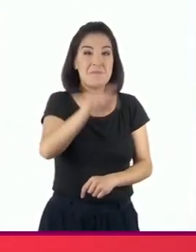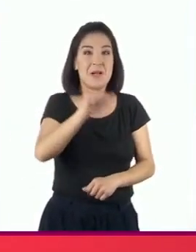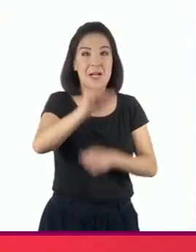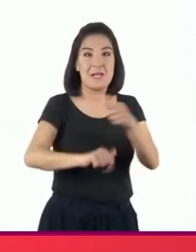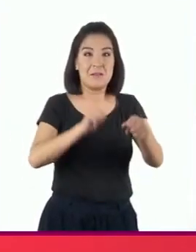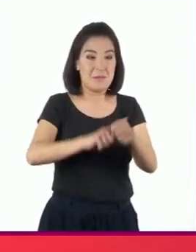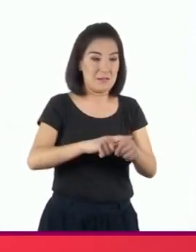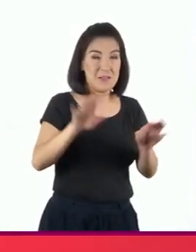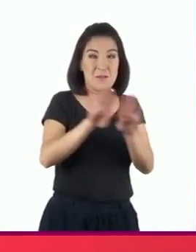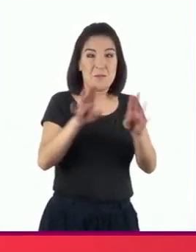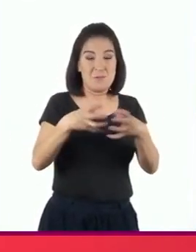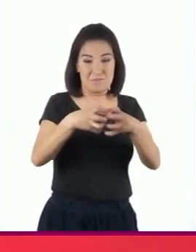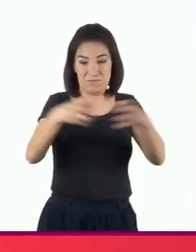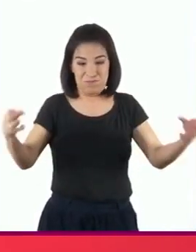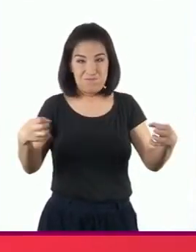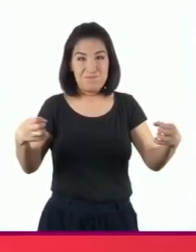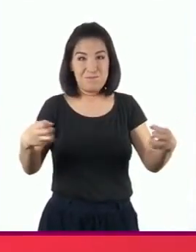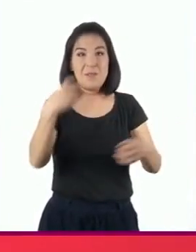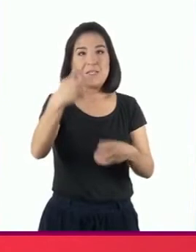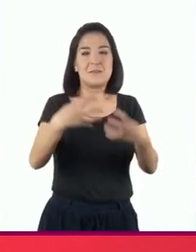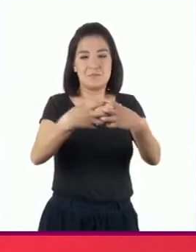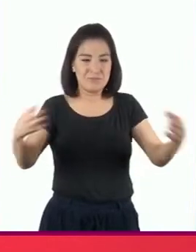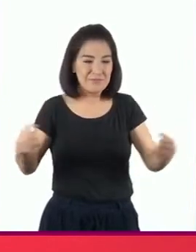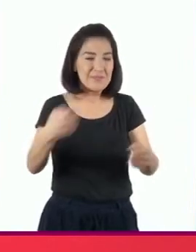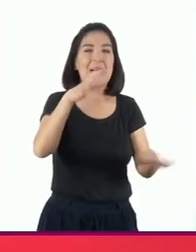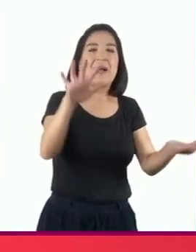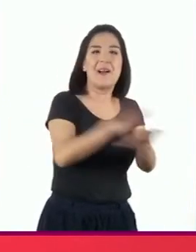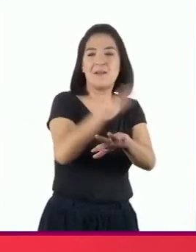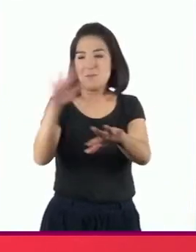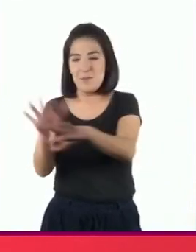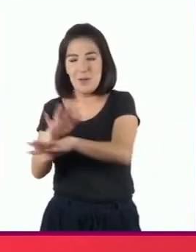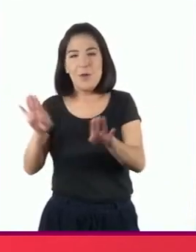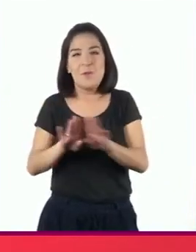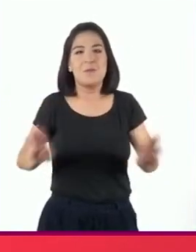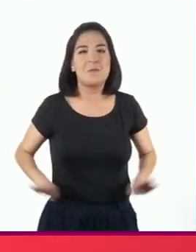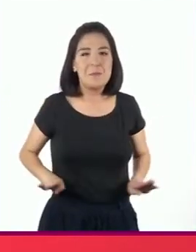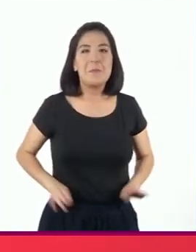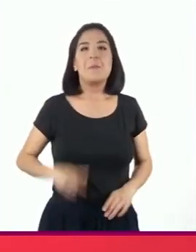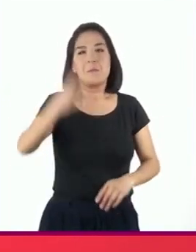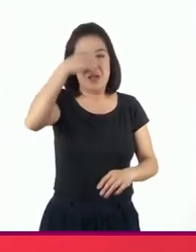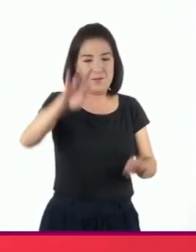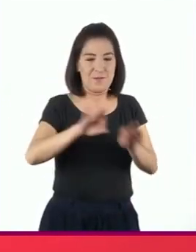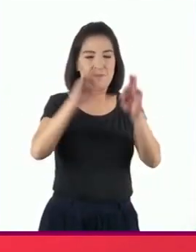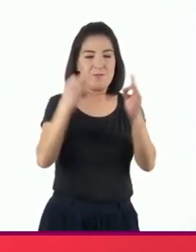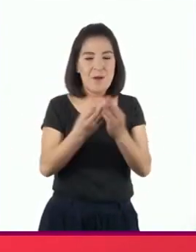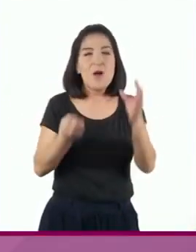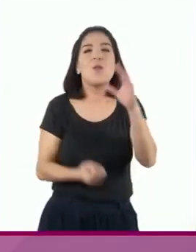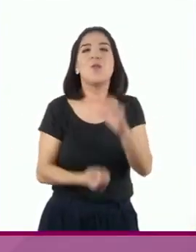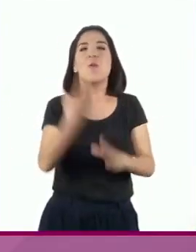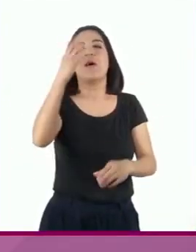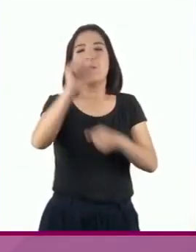Las especies derivaron de un ancestro común y con el paso del tiempo las generaciones acumularon